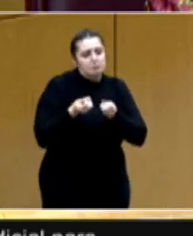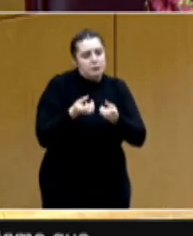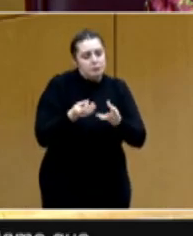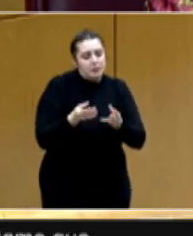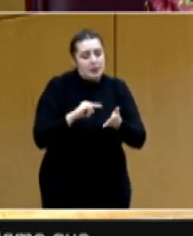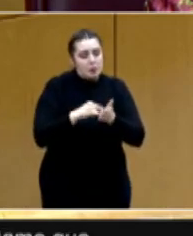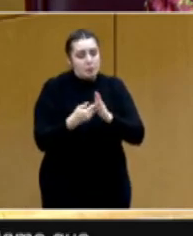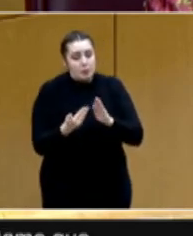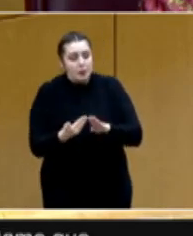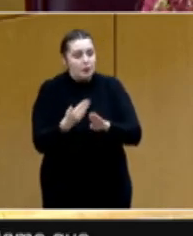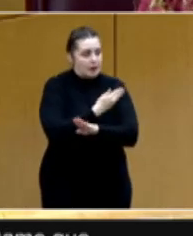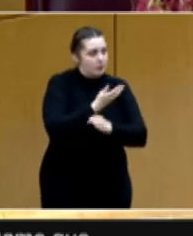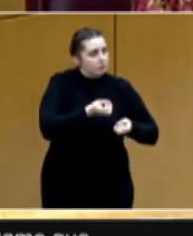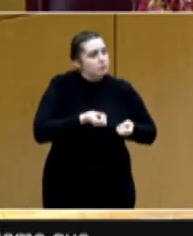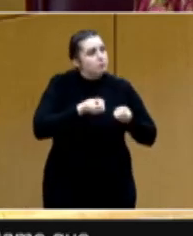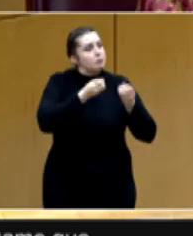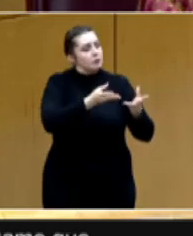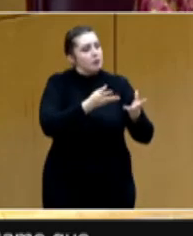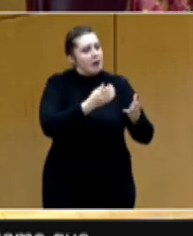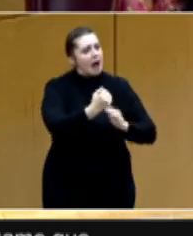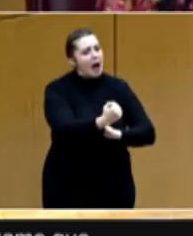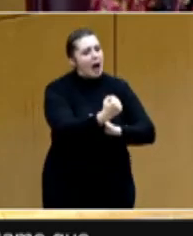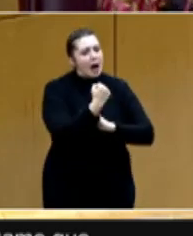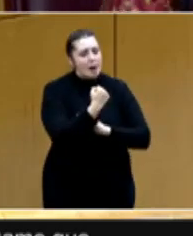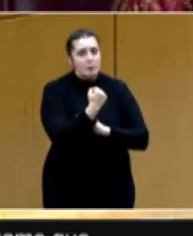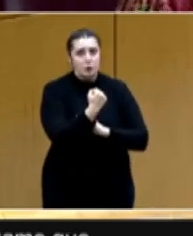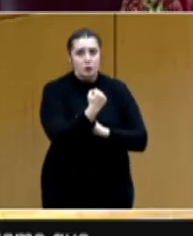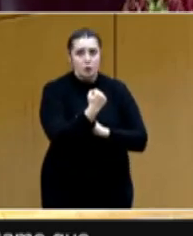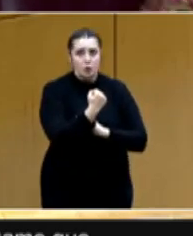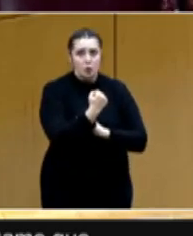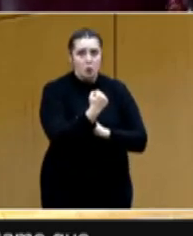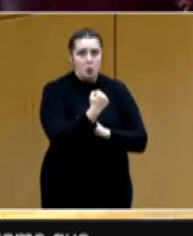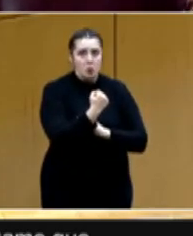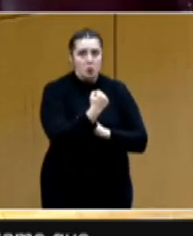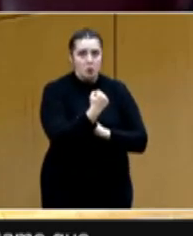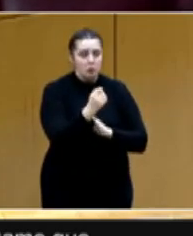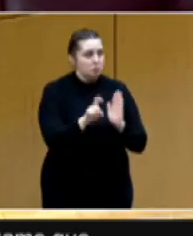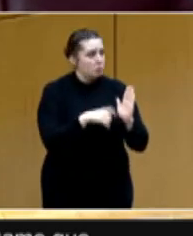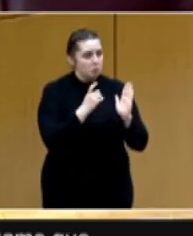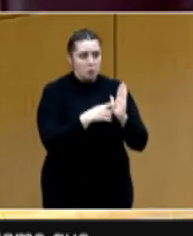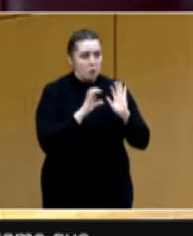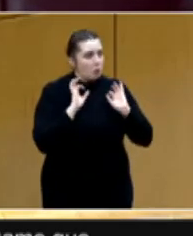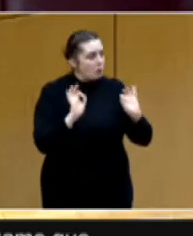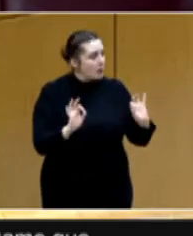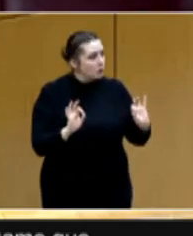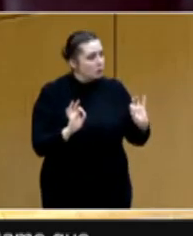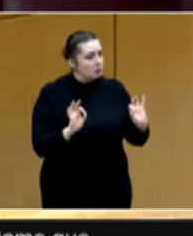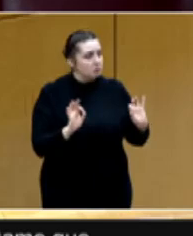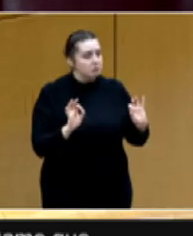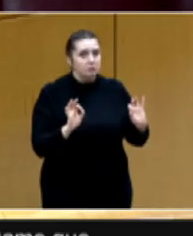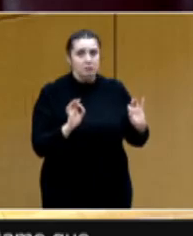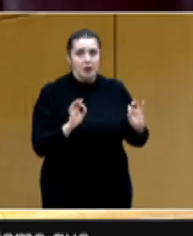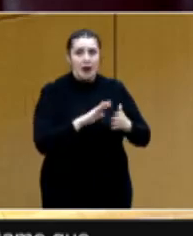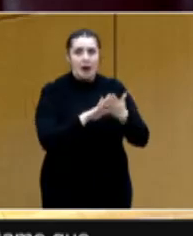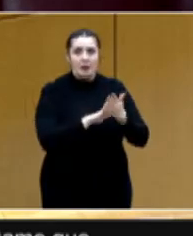anteproyecto de la fue un respaldo sin ningún tipo de haciendo consideraciones